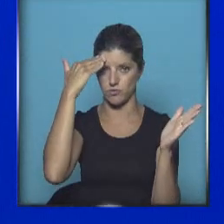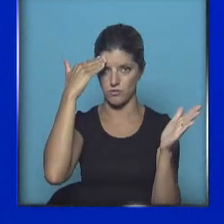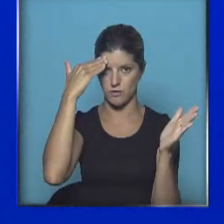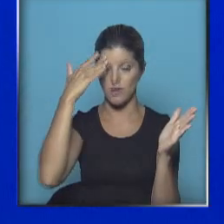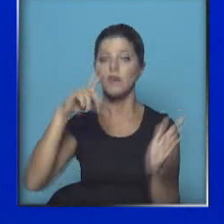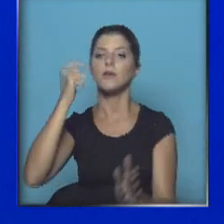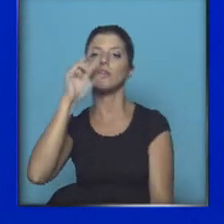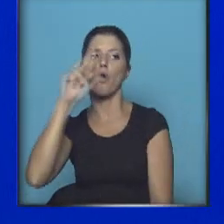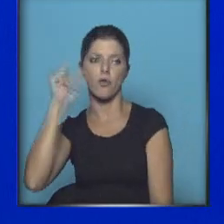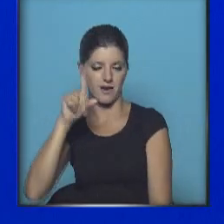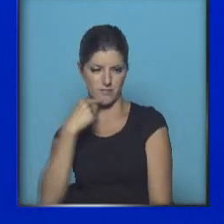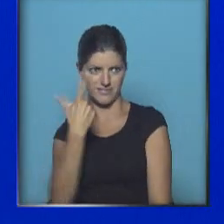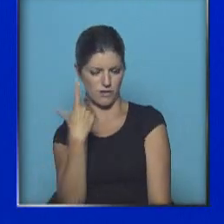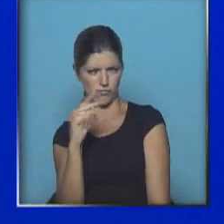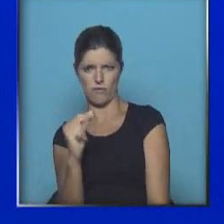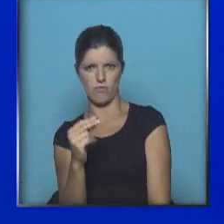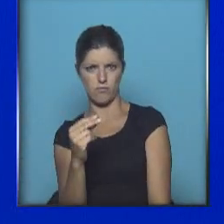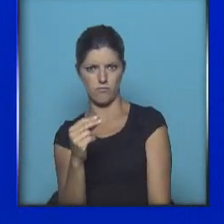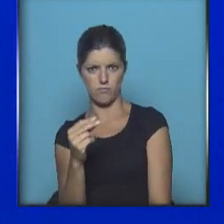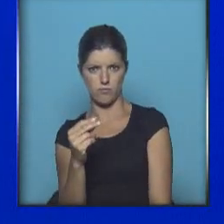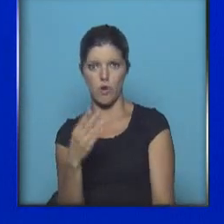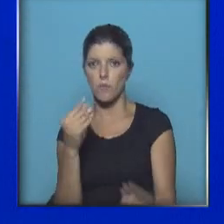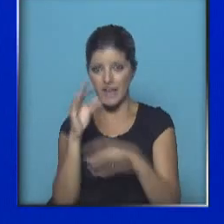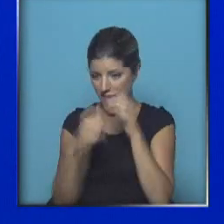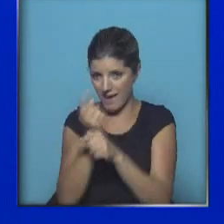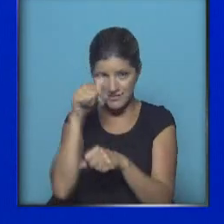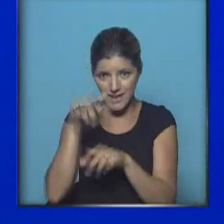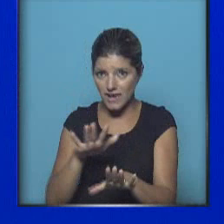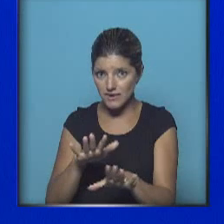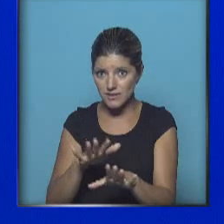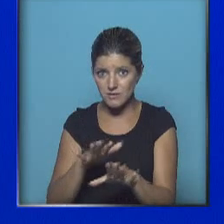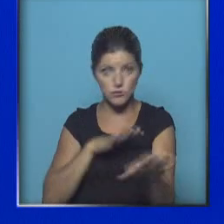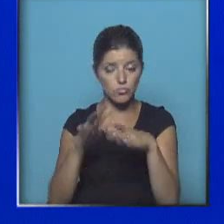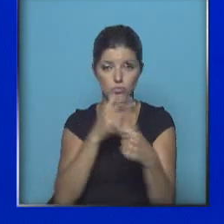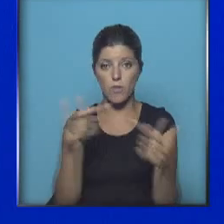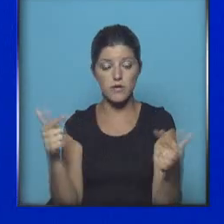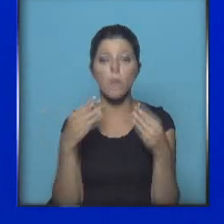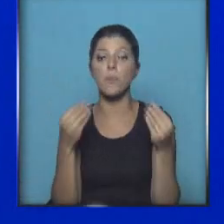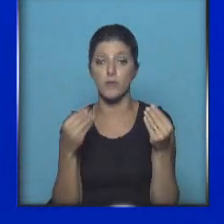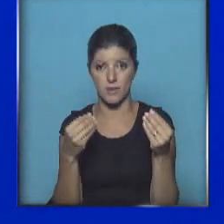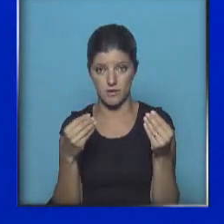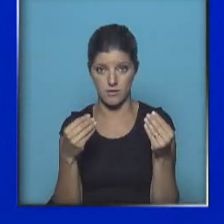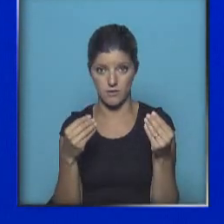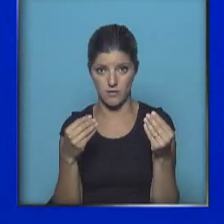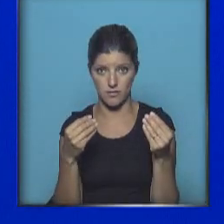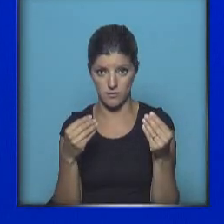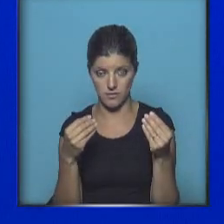Canicoba Corral rechaza, porque dice que hasta el momento no ha surtido efecto, porque ni él